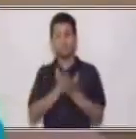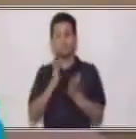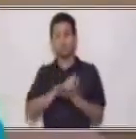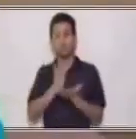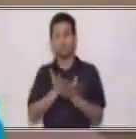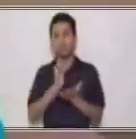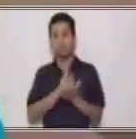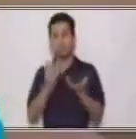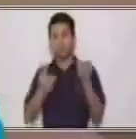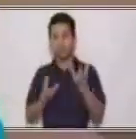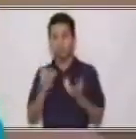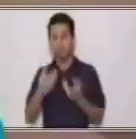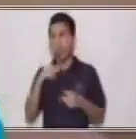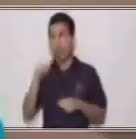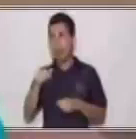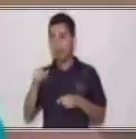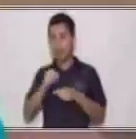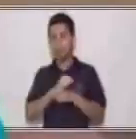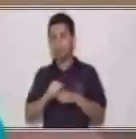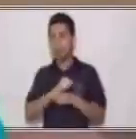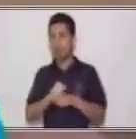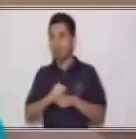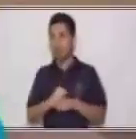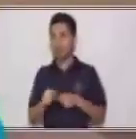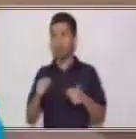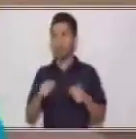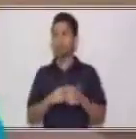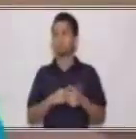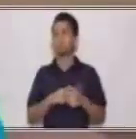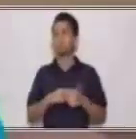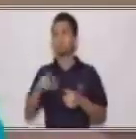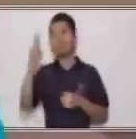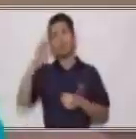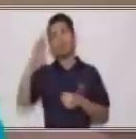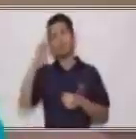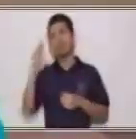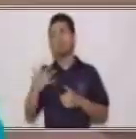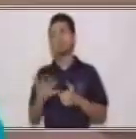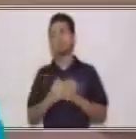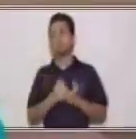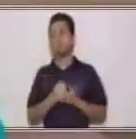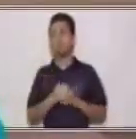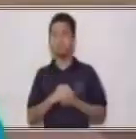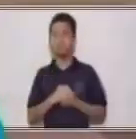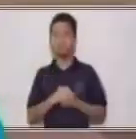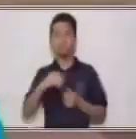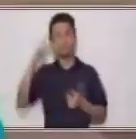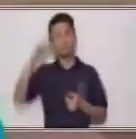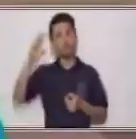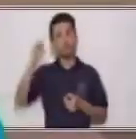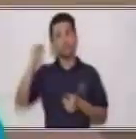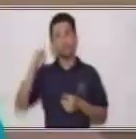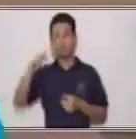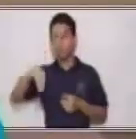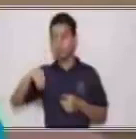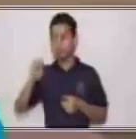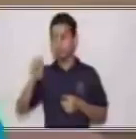nosotros practicamos estas medidas. Vamos a recordar en primer lugar el concepto de medidas de